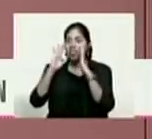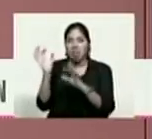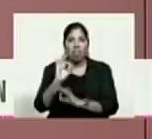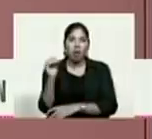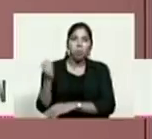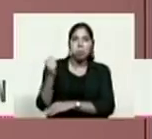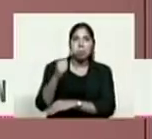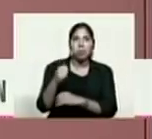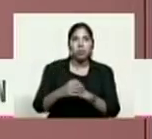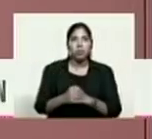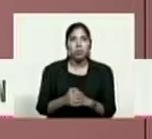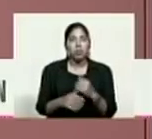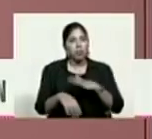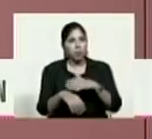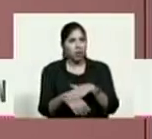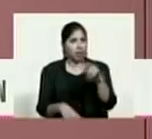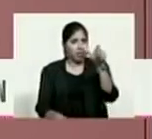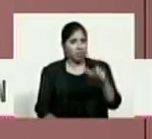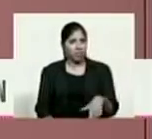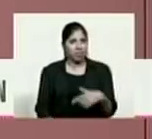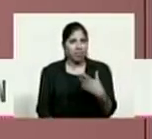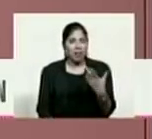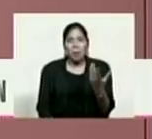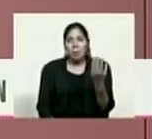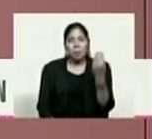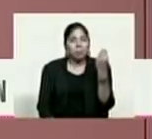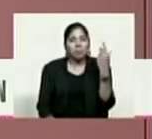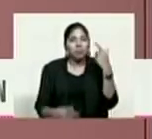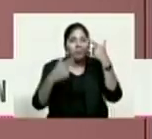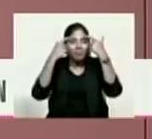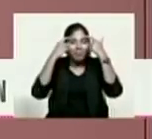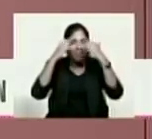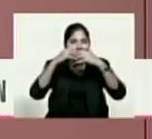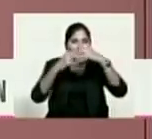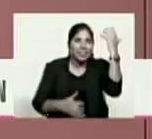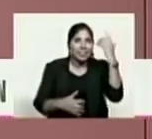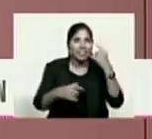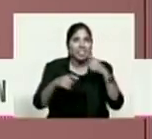porque es que además de psicópata, es demasiado pobre por encima del cuello.